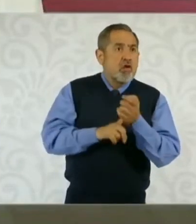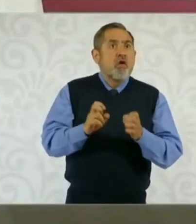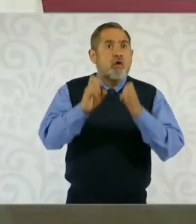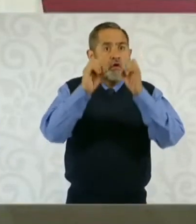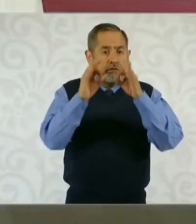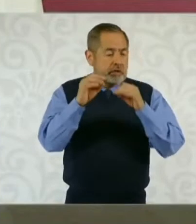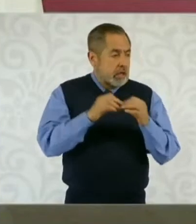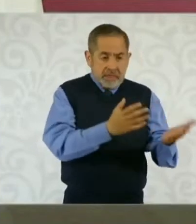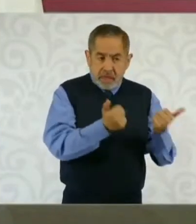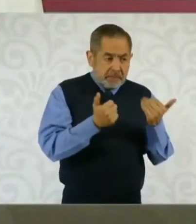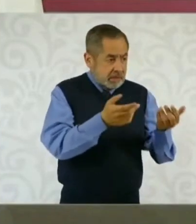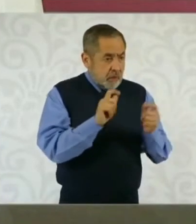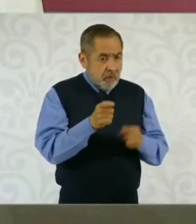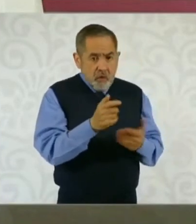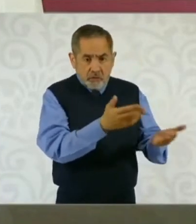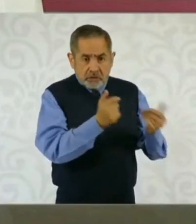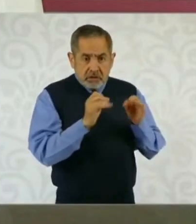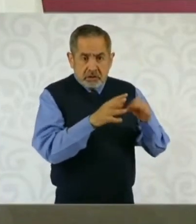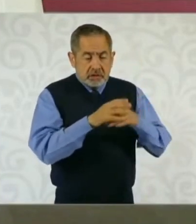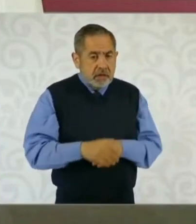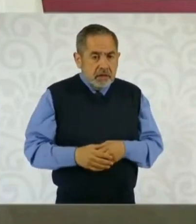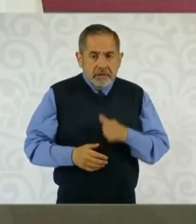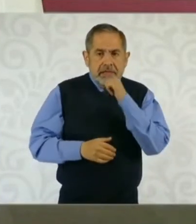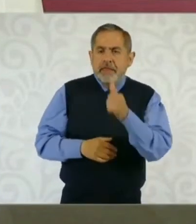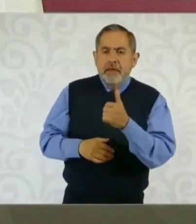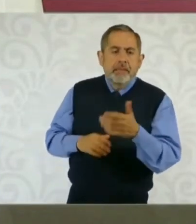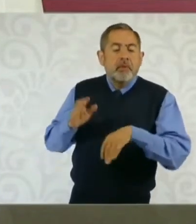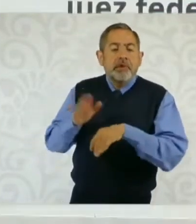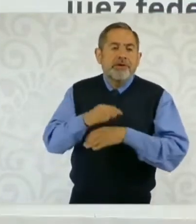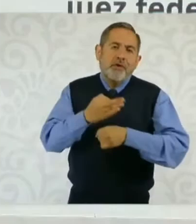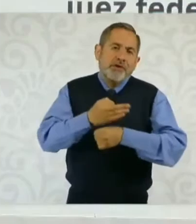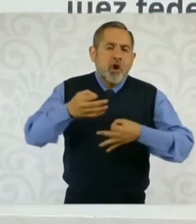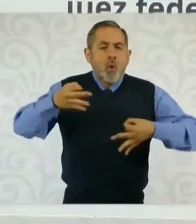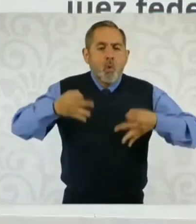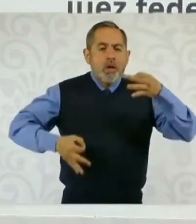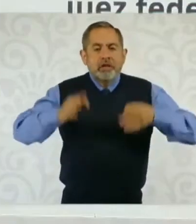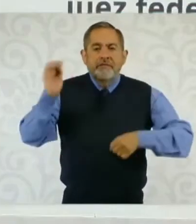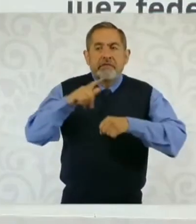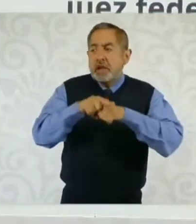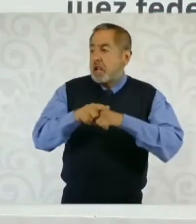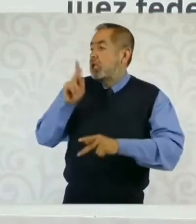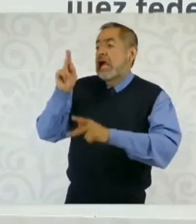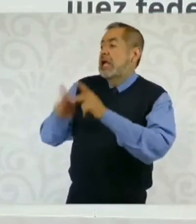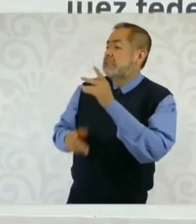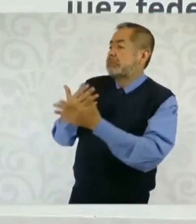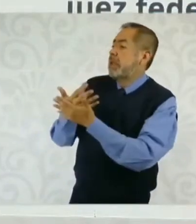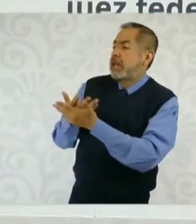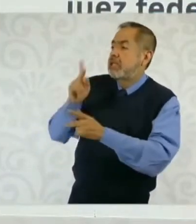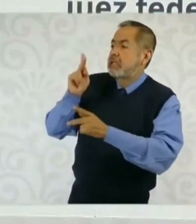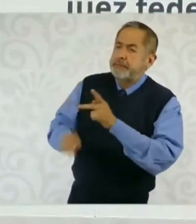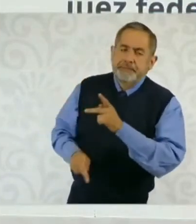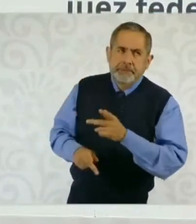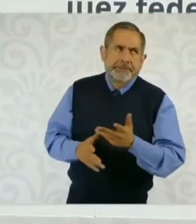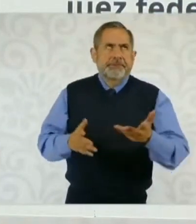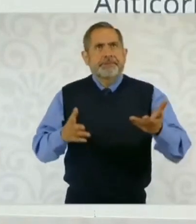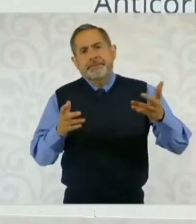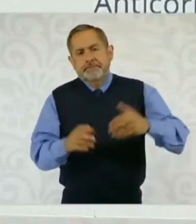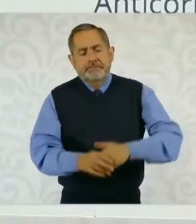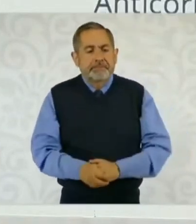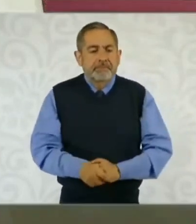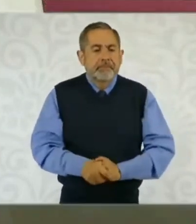está pendiente, por cierto, por una suspensión de un juez federal. Adelante, por favor.